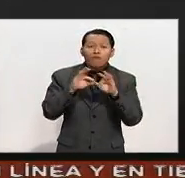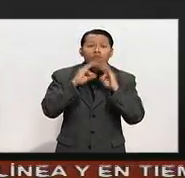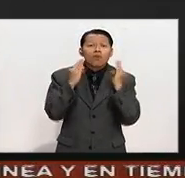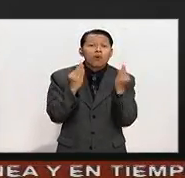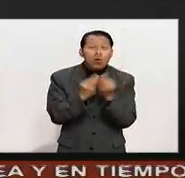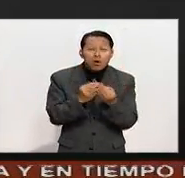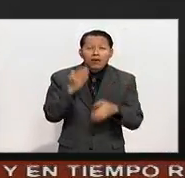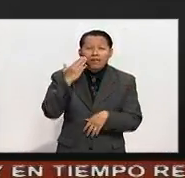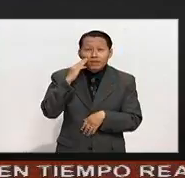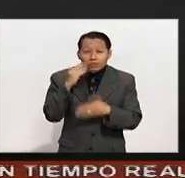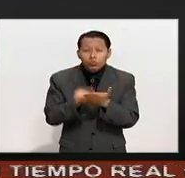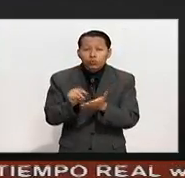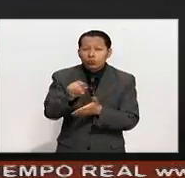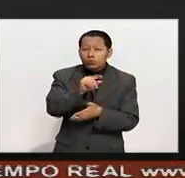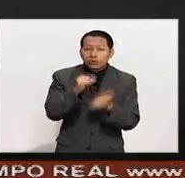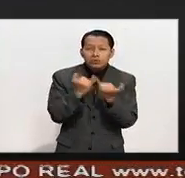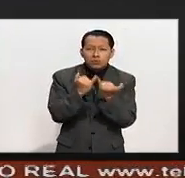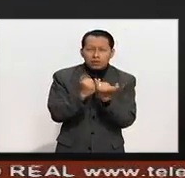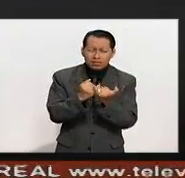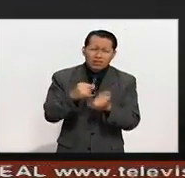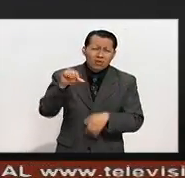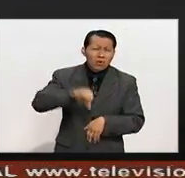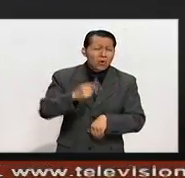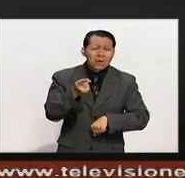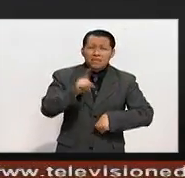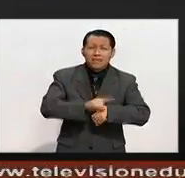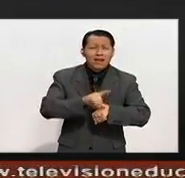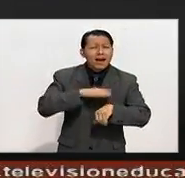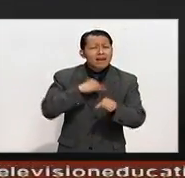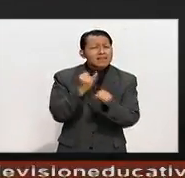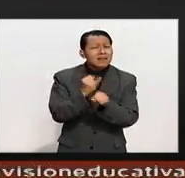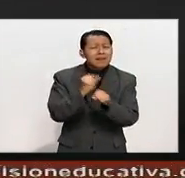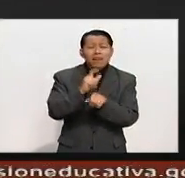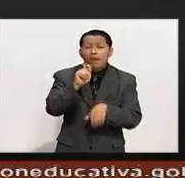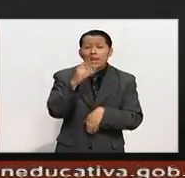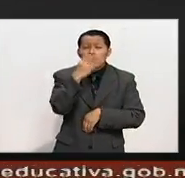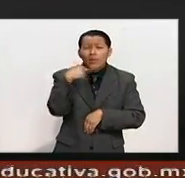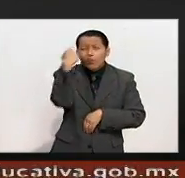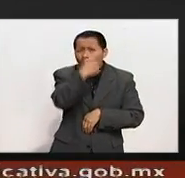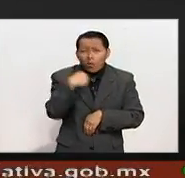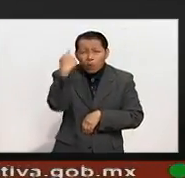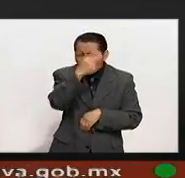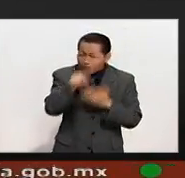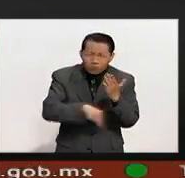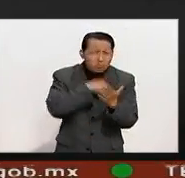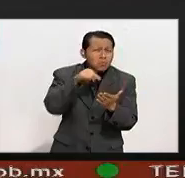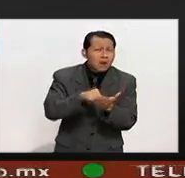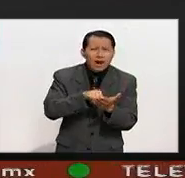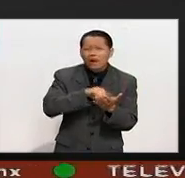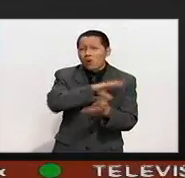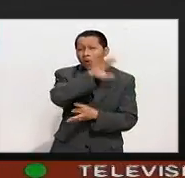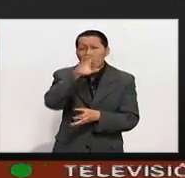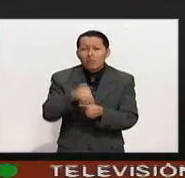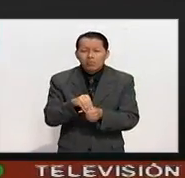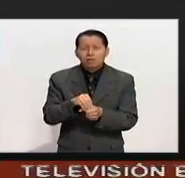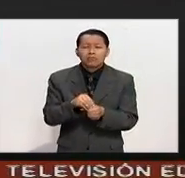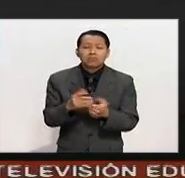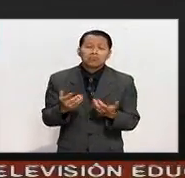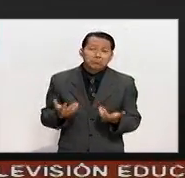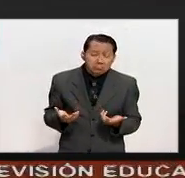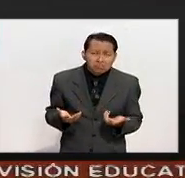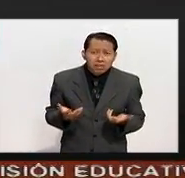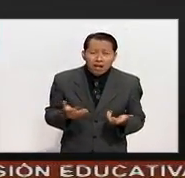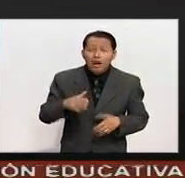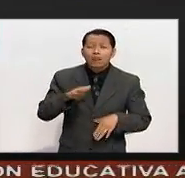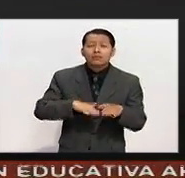redes sociales. Hoy día tenemos internet casi 24 horas al día en casi cualquier lugar donde tú estés. Entonces no podemos a